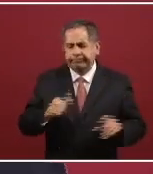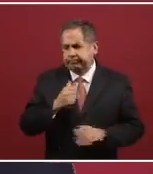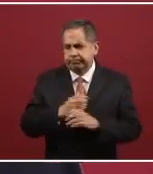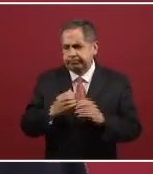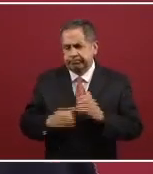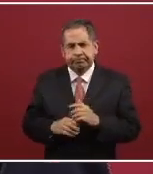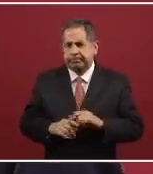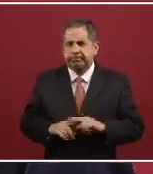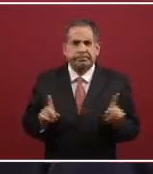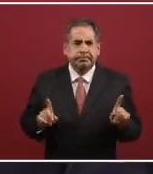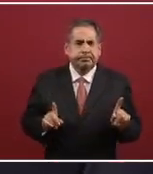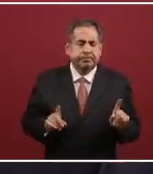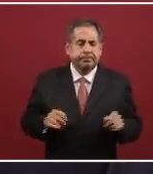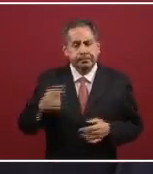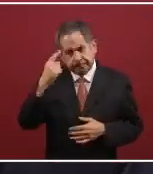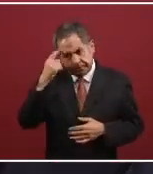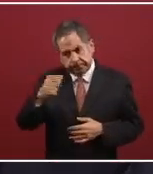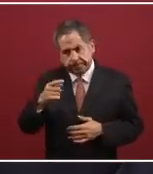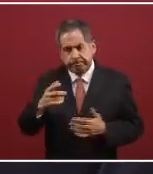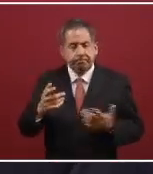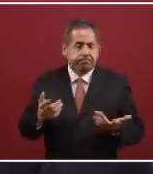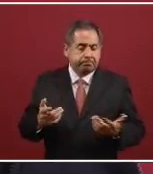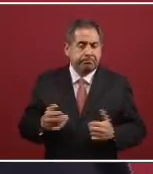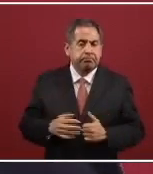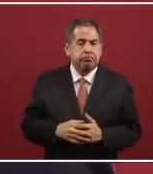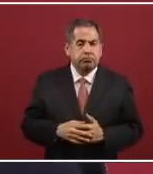para la